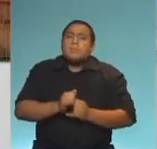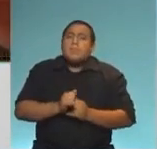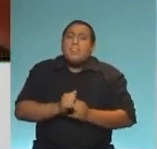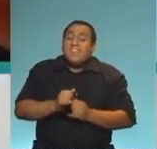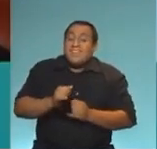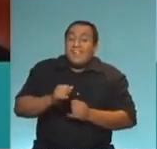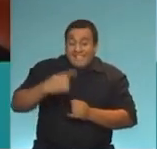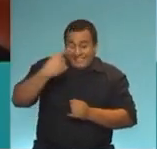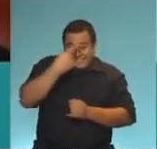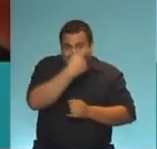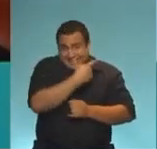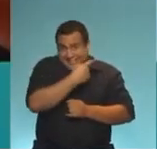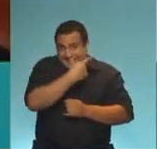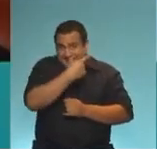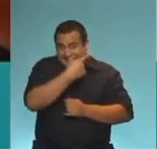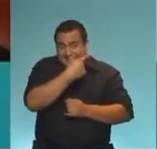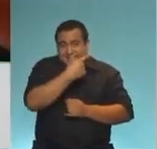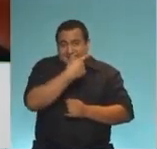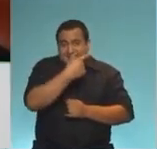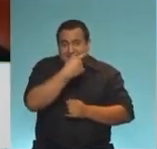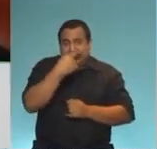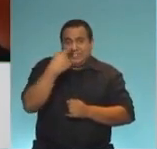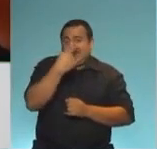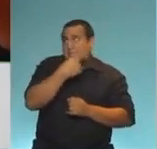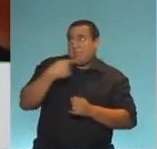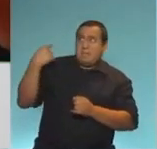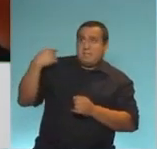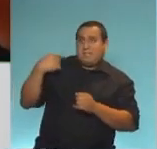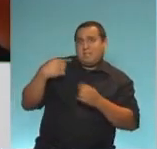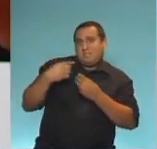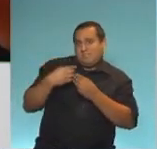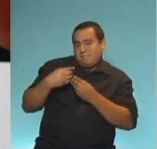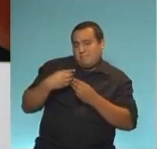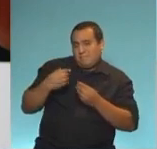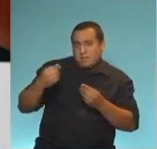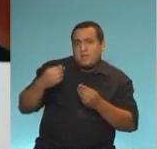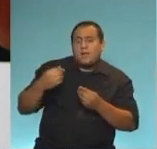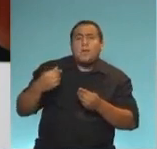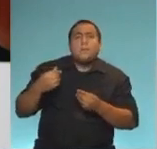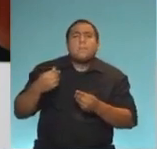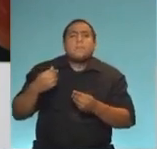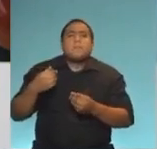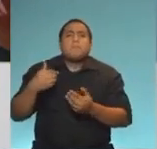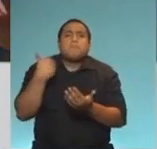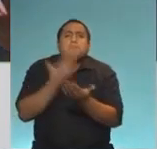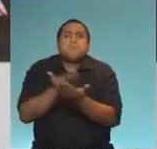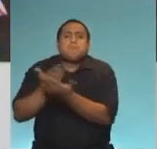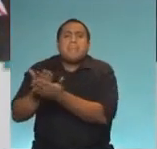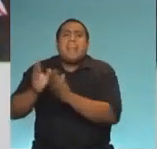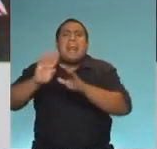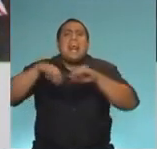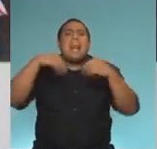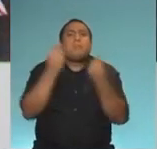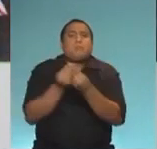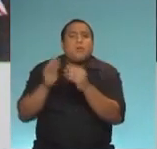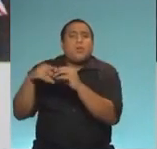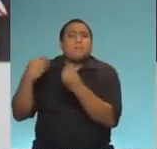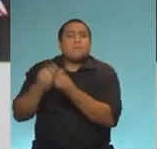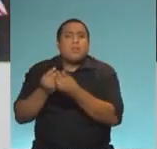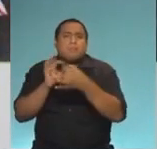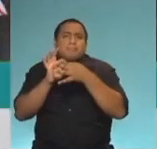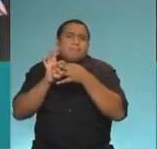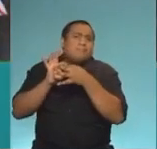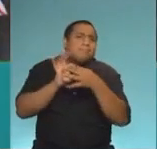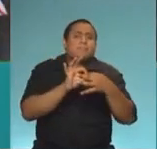esta semana que acaba de culminar, se presentaron resultados en relación